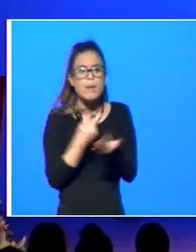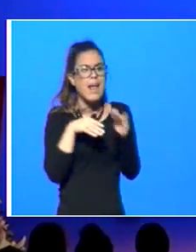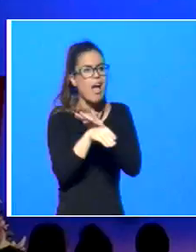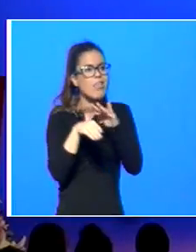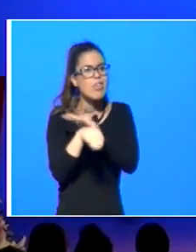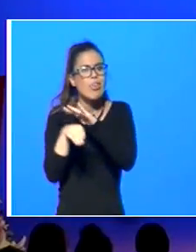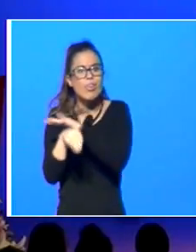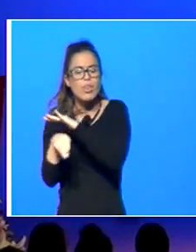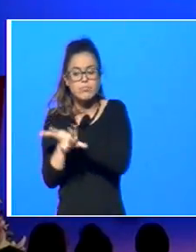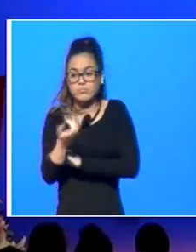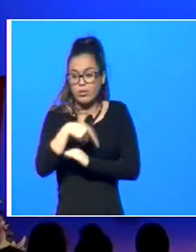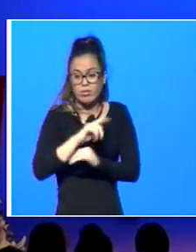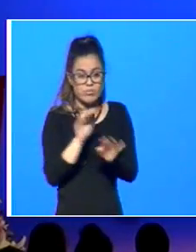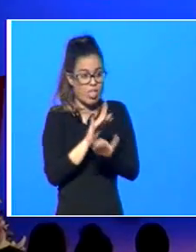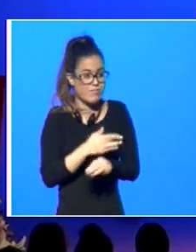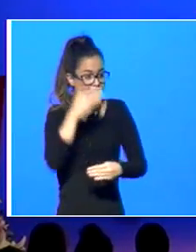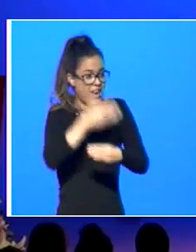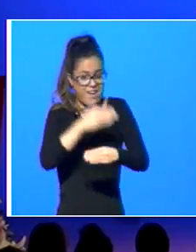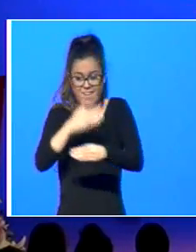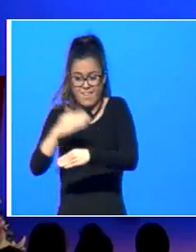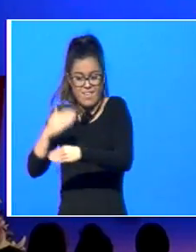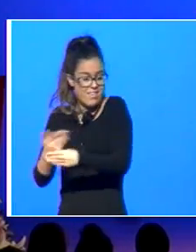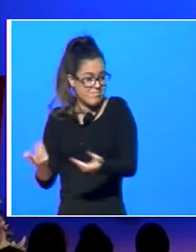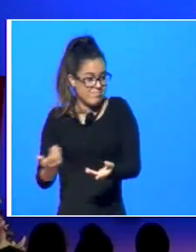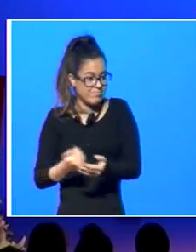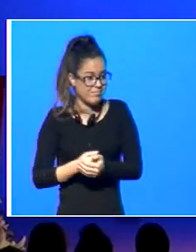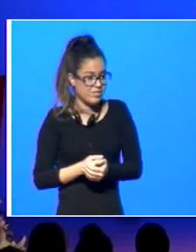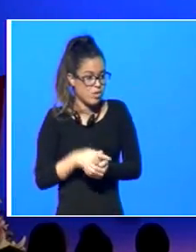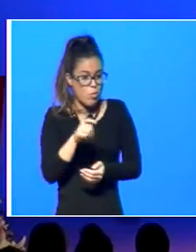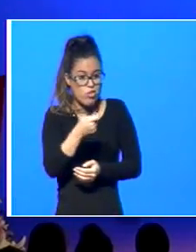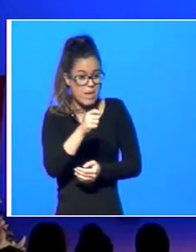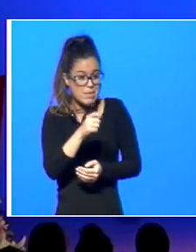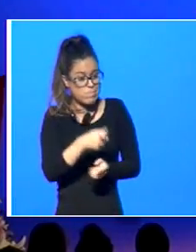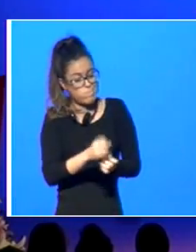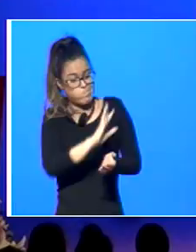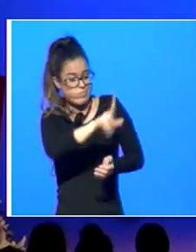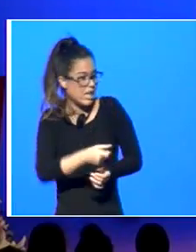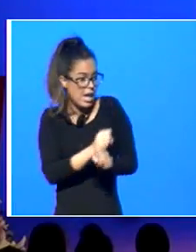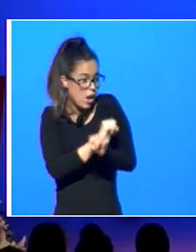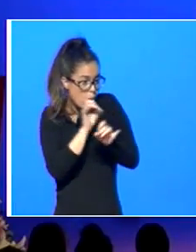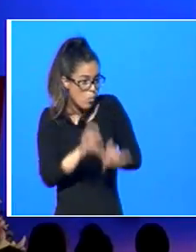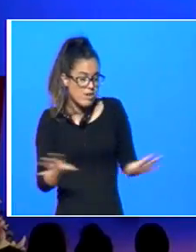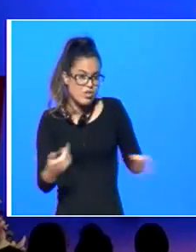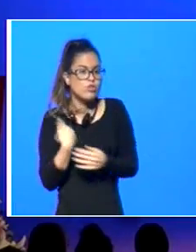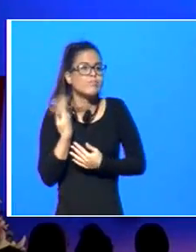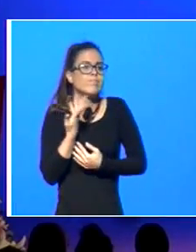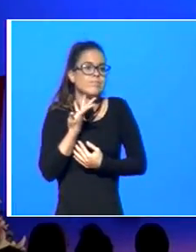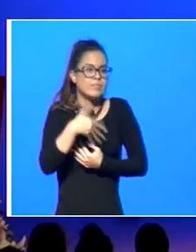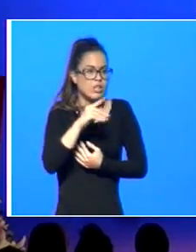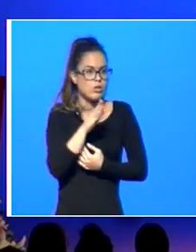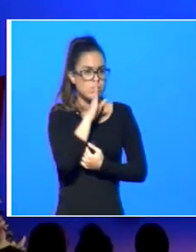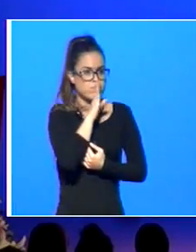si, es que les estamos quitando las llaves, ¿vale? Y yo entiendo que ahí he sido un poco tajante, pero es que